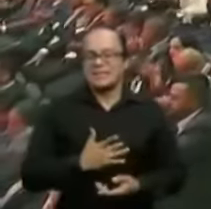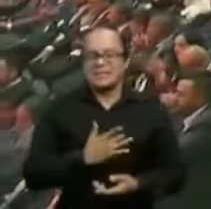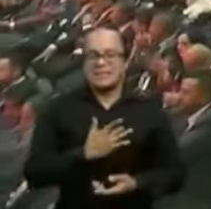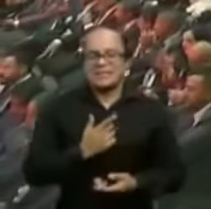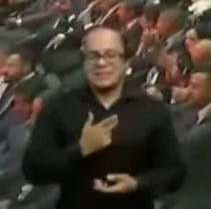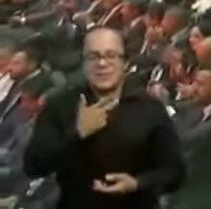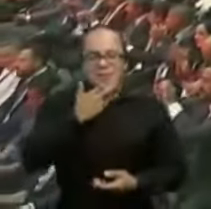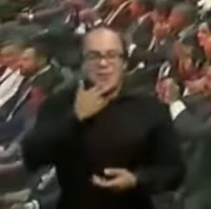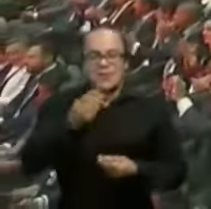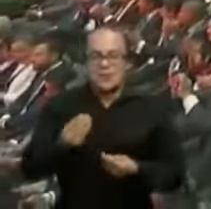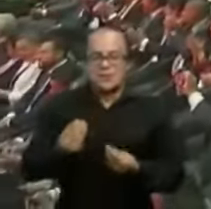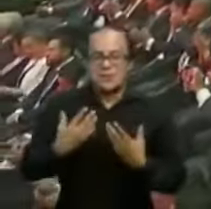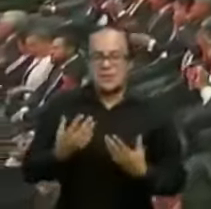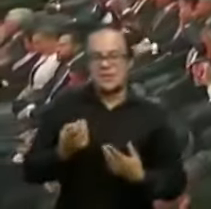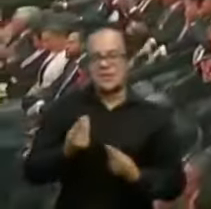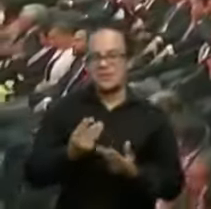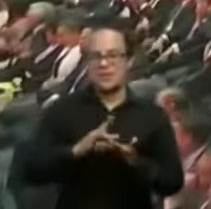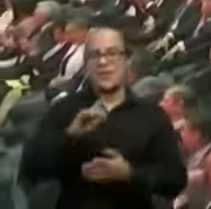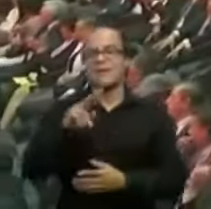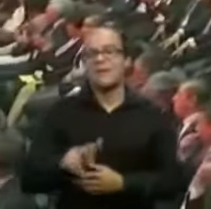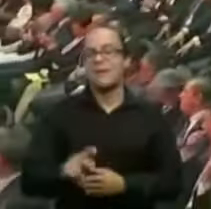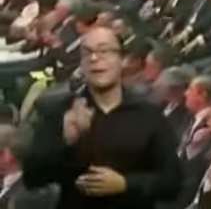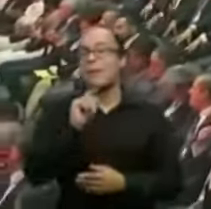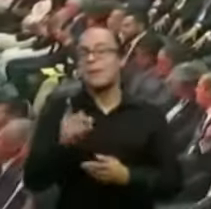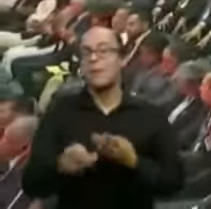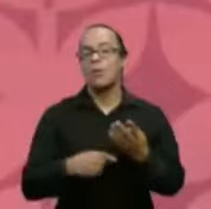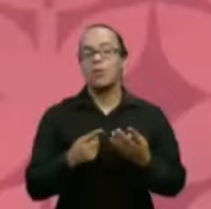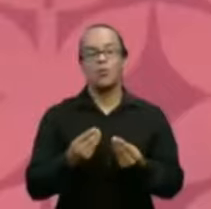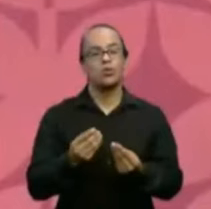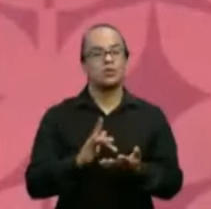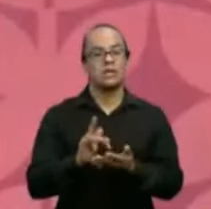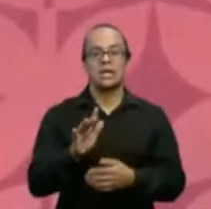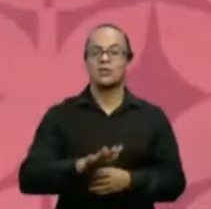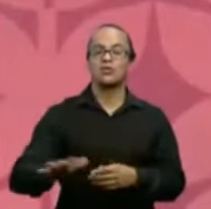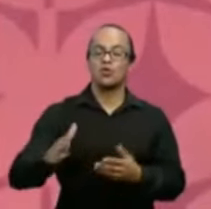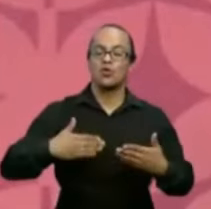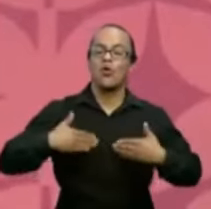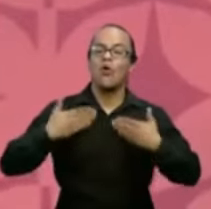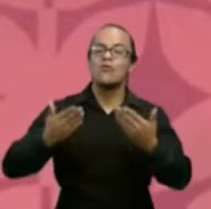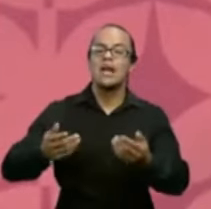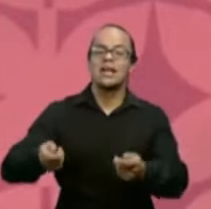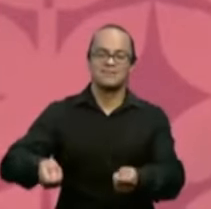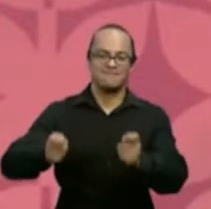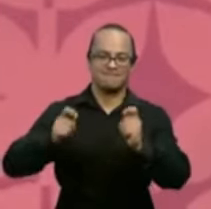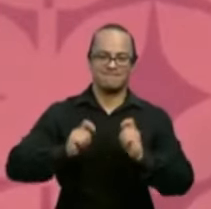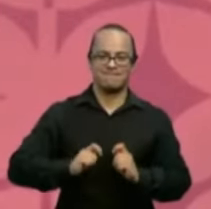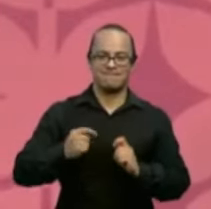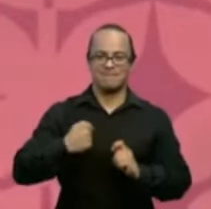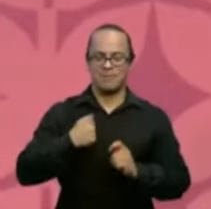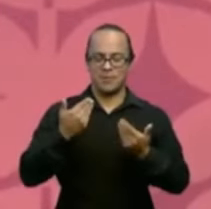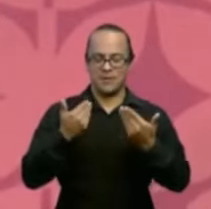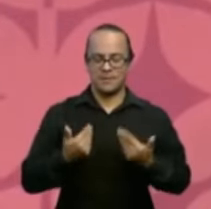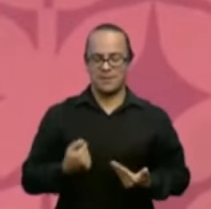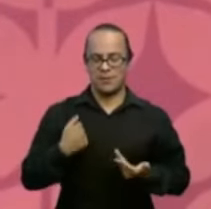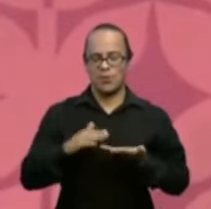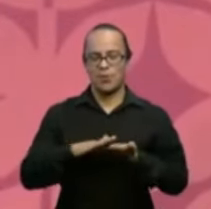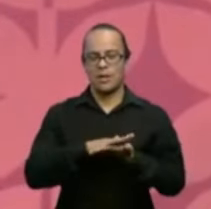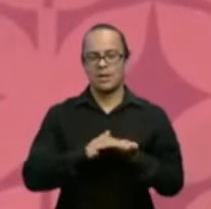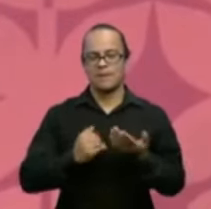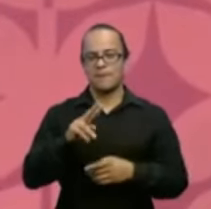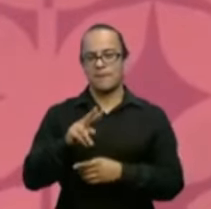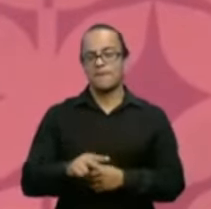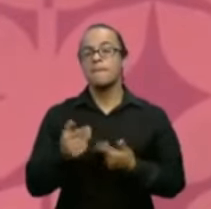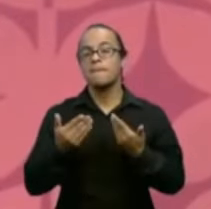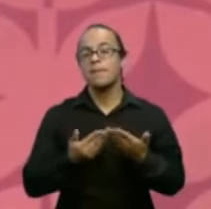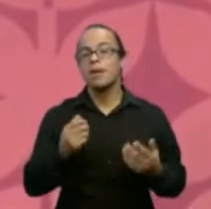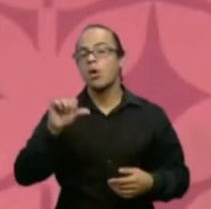cariño. Pero sobre todo, muchas gracias por la confianza que depositaron en esta humilde servidora. Y por eso